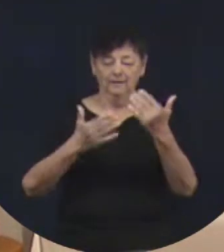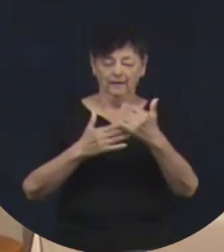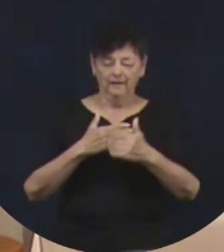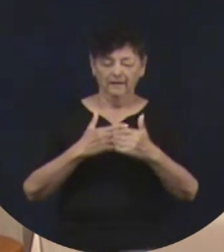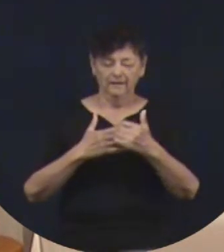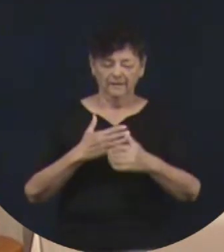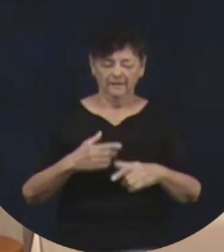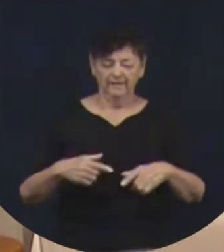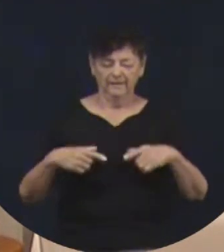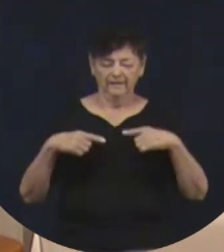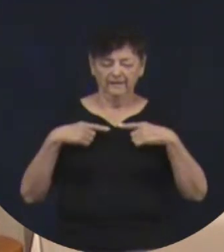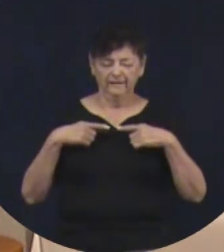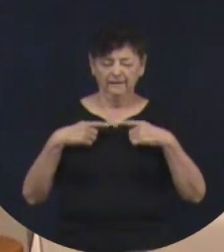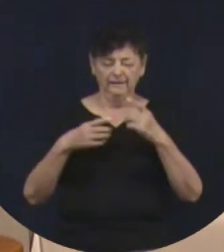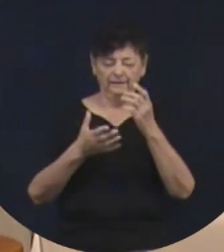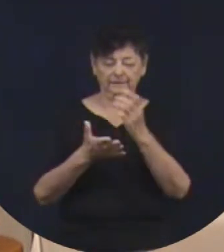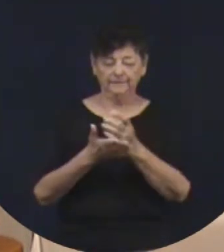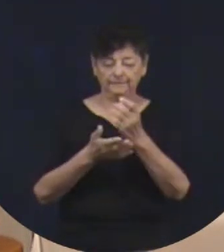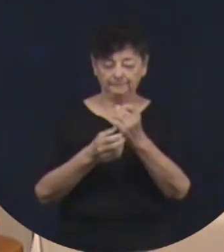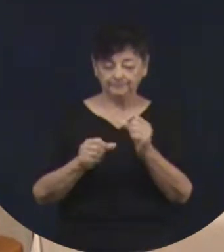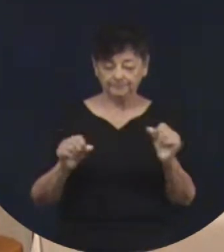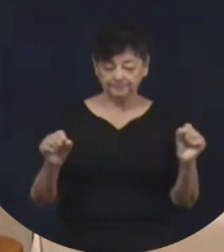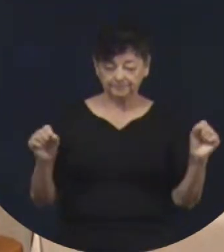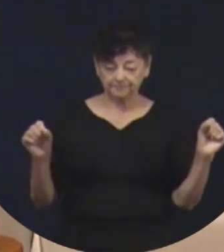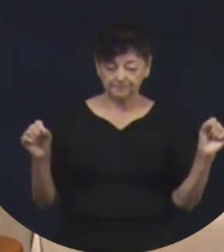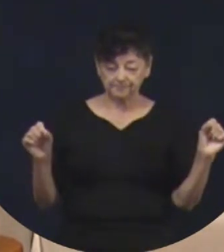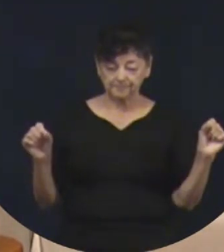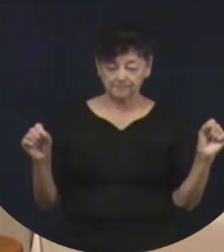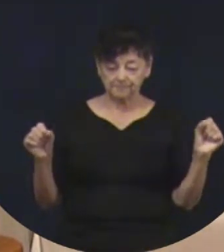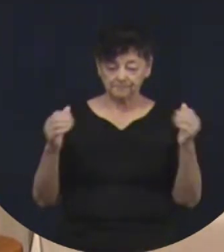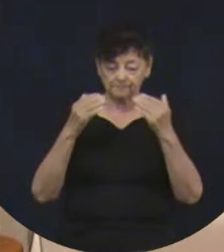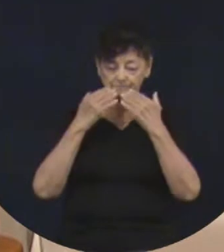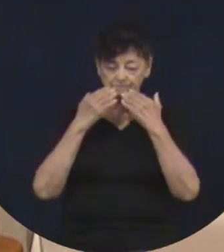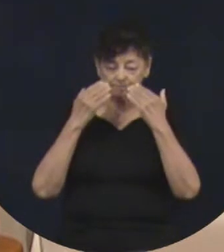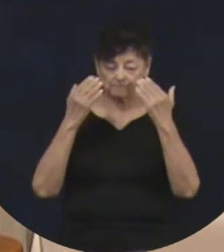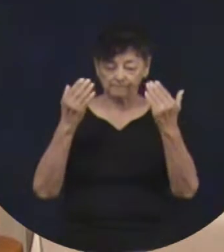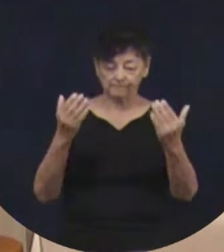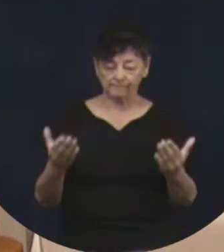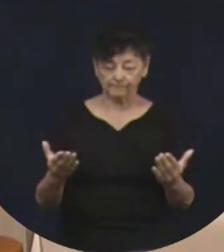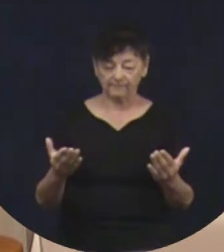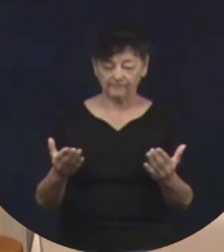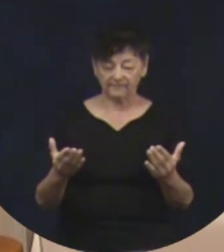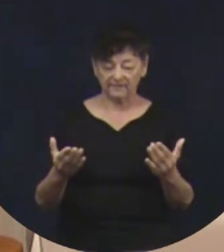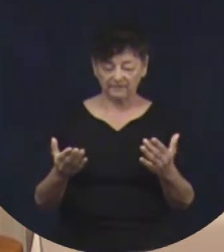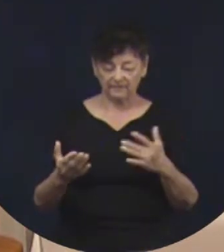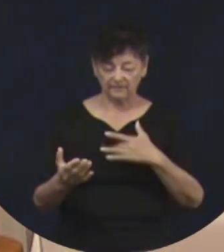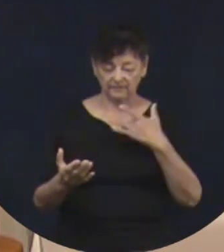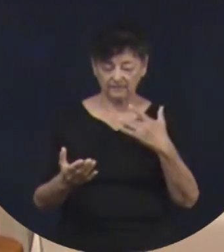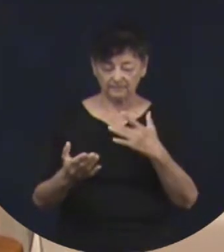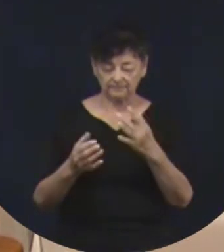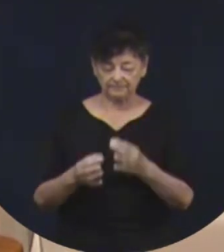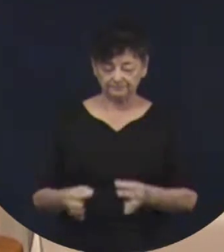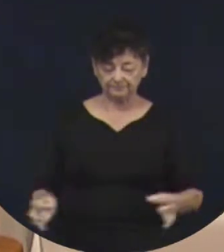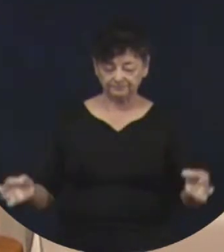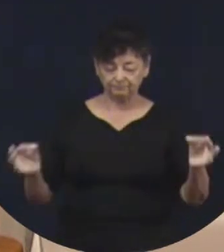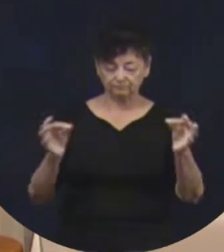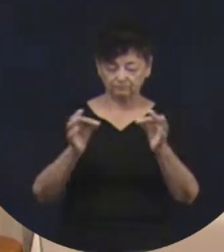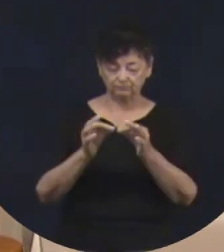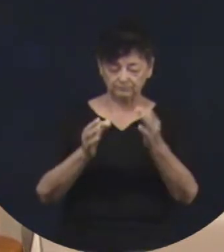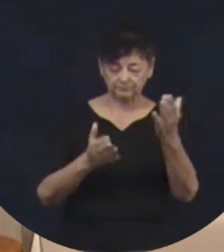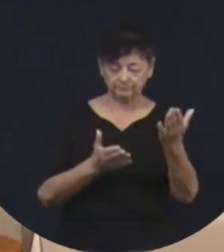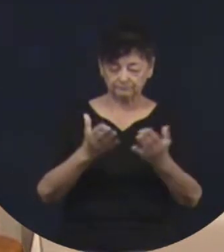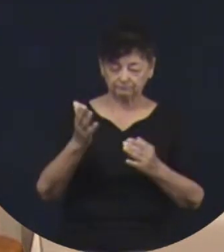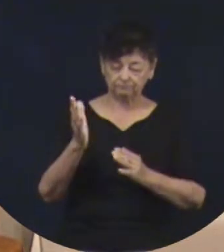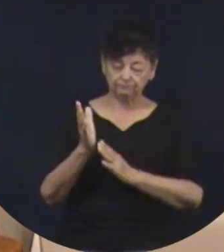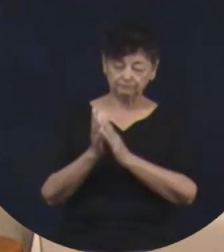el pan de vida y el cáliz de salvación. Y te damos gracias porque nos haces dignos de servirte